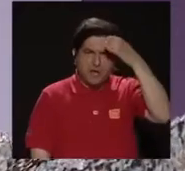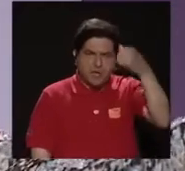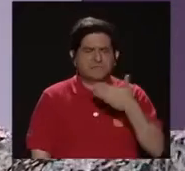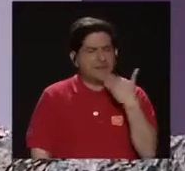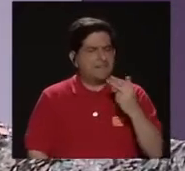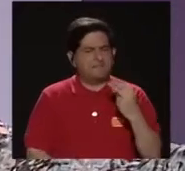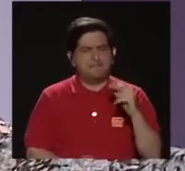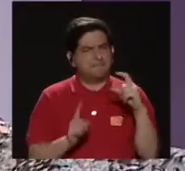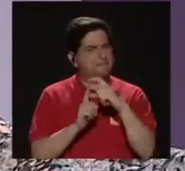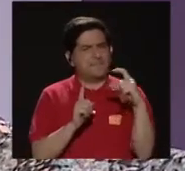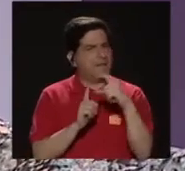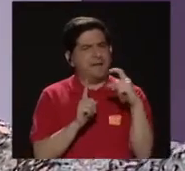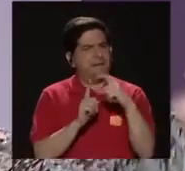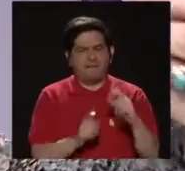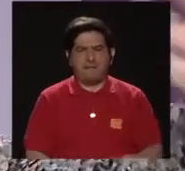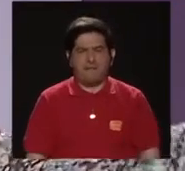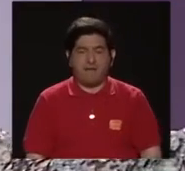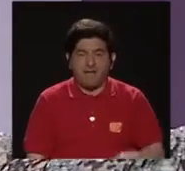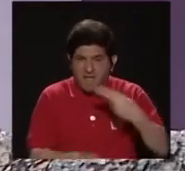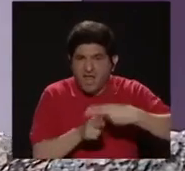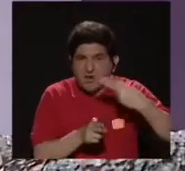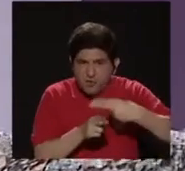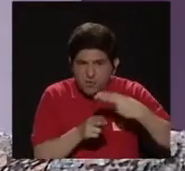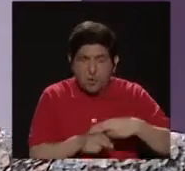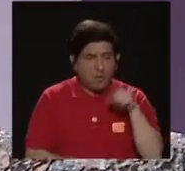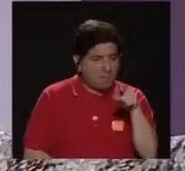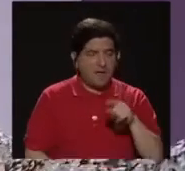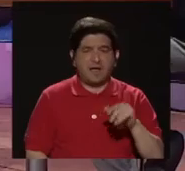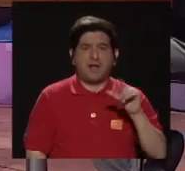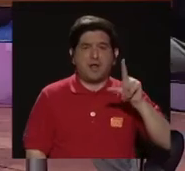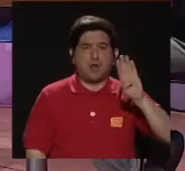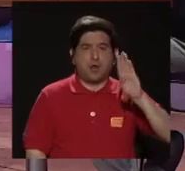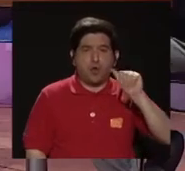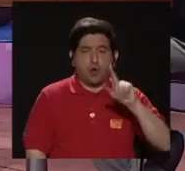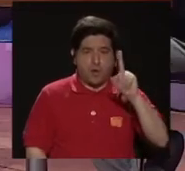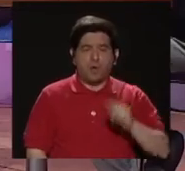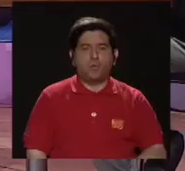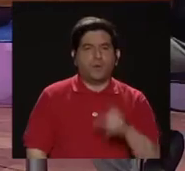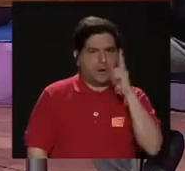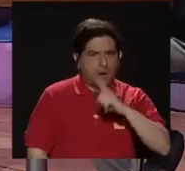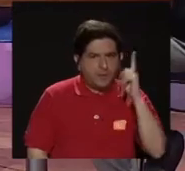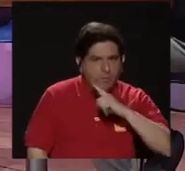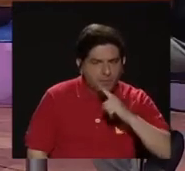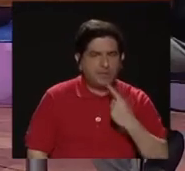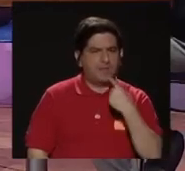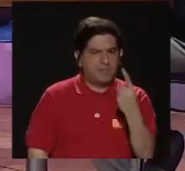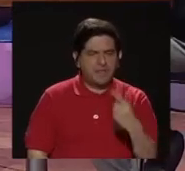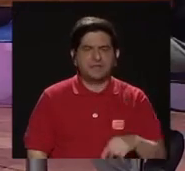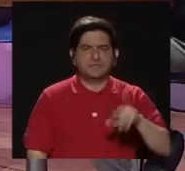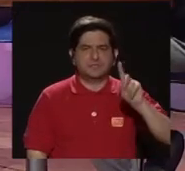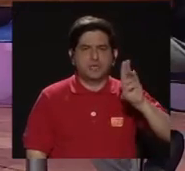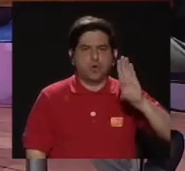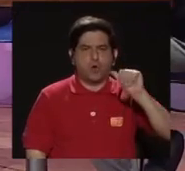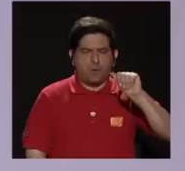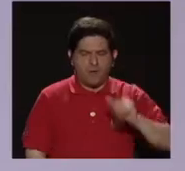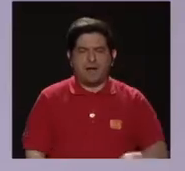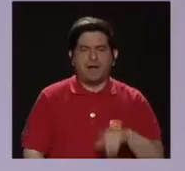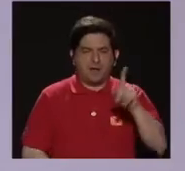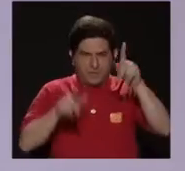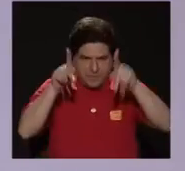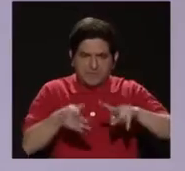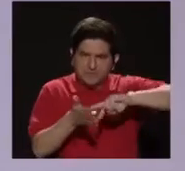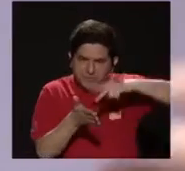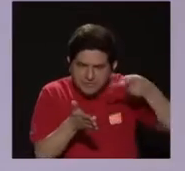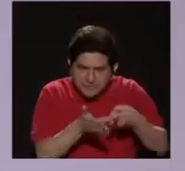mala palabra, en Roma una loba era una prostituta, el decirle loba a alguien es